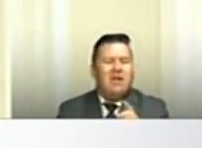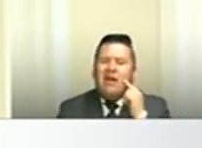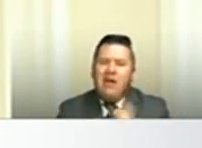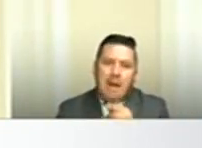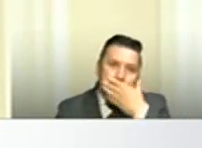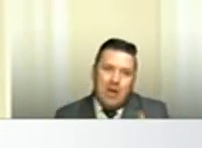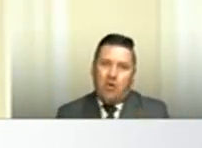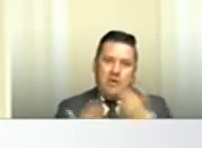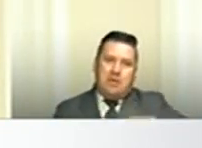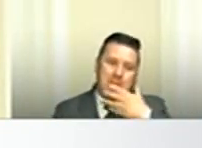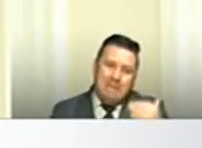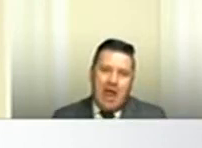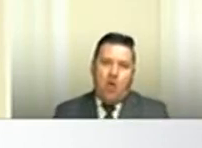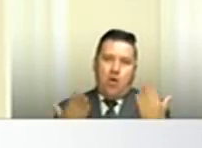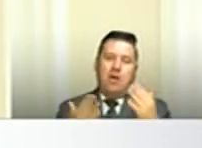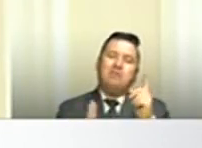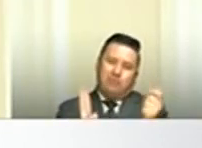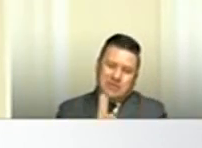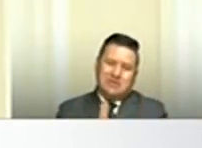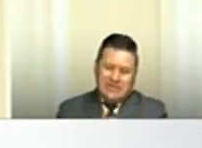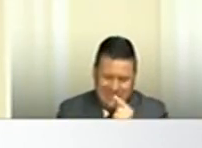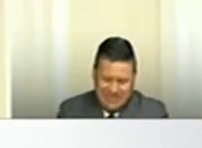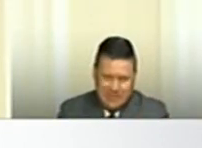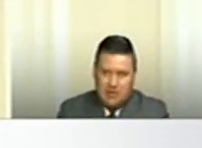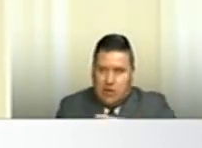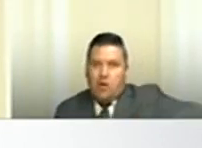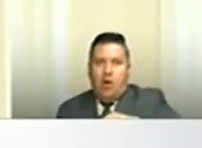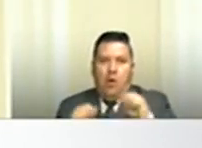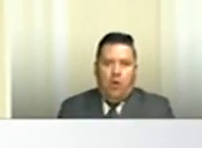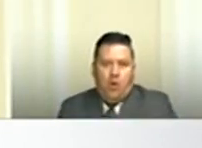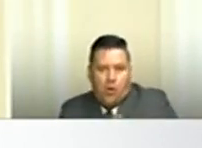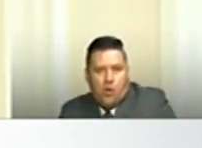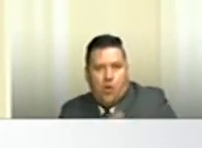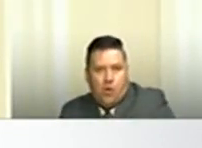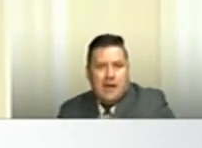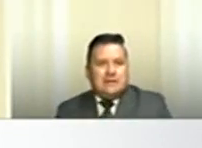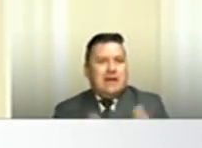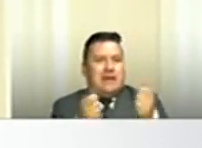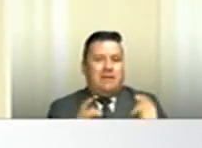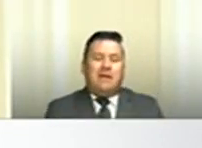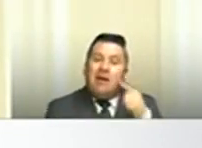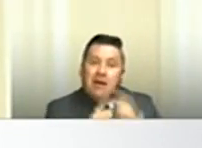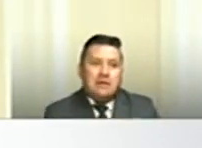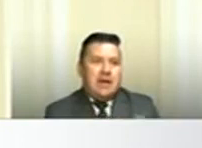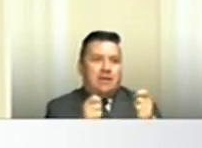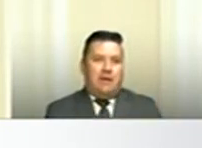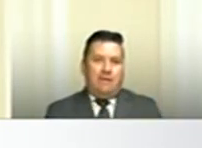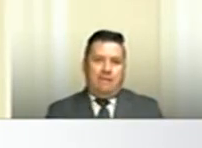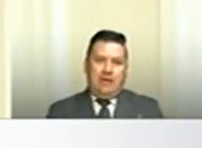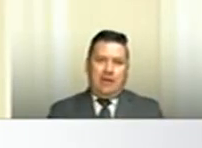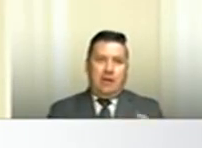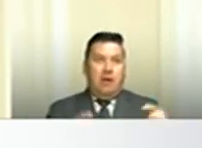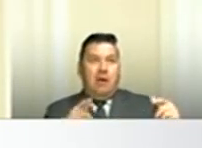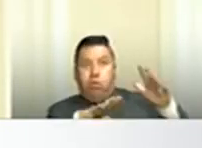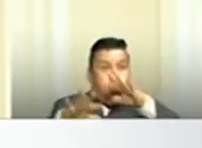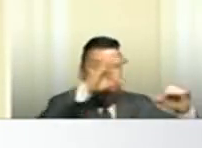nosotros, es justamente para que nosotros podamos seguir salvando vidas, quebrándole el